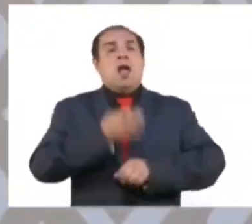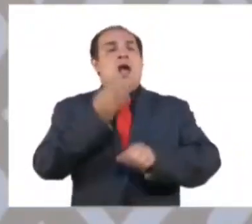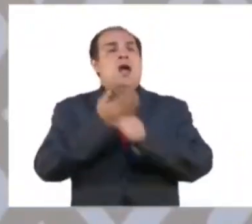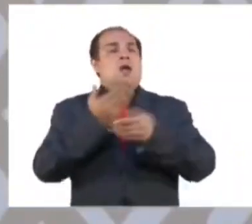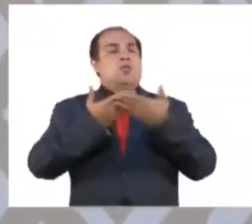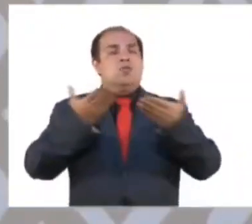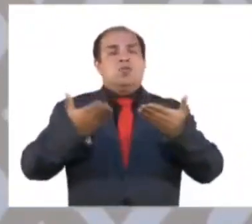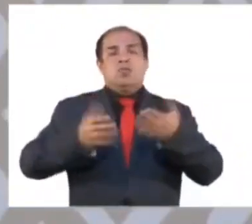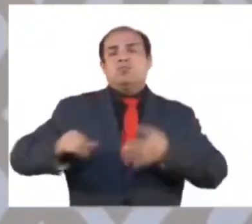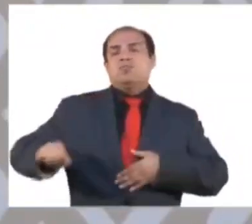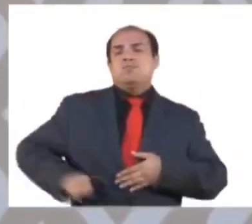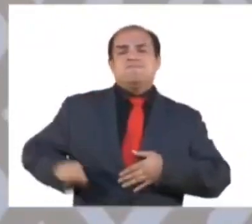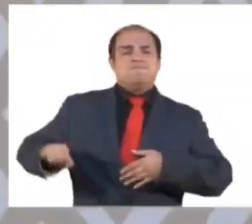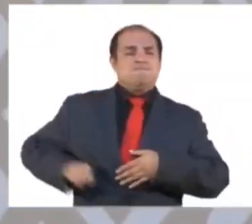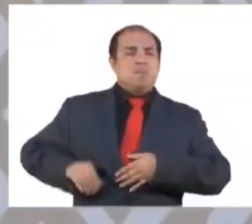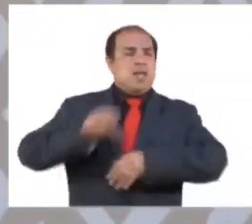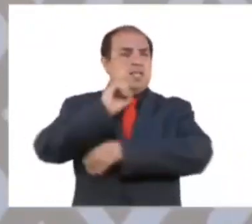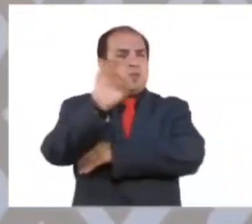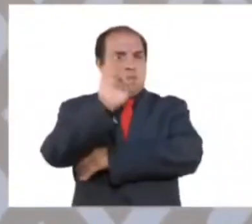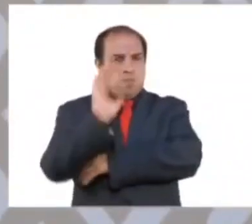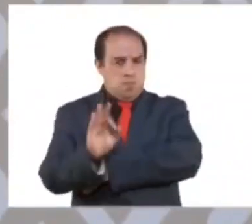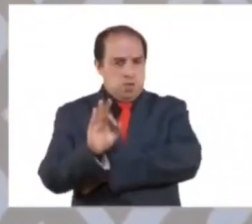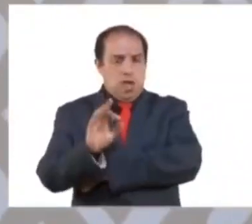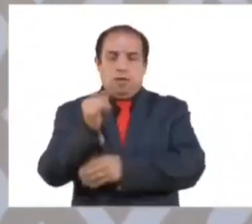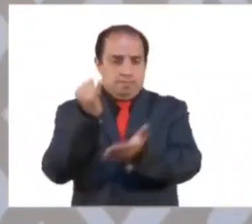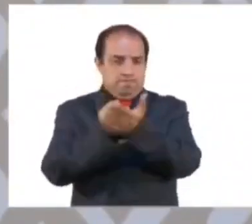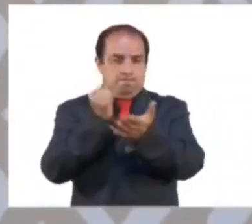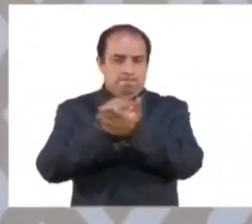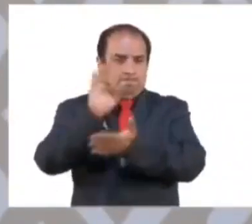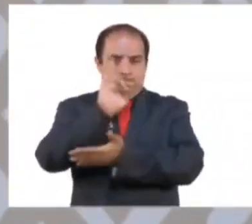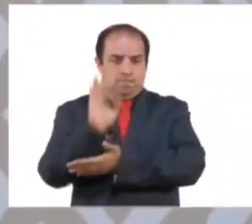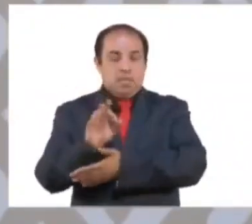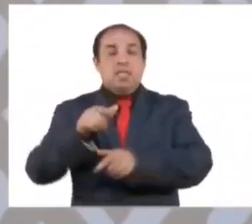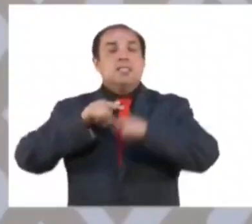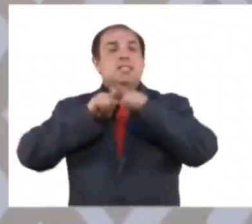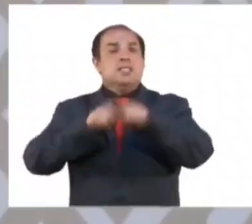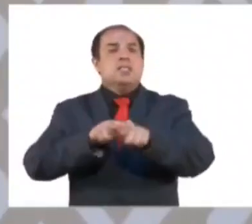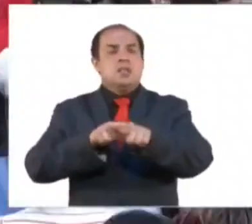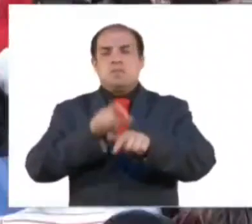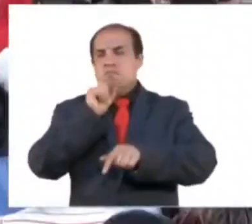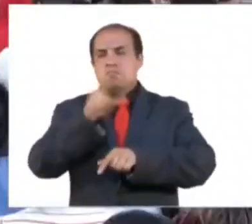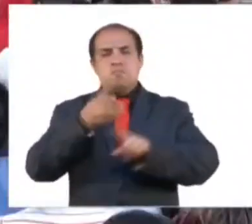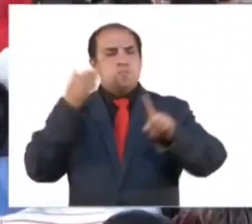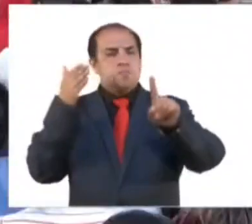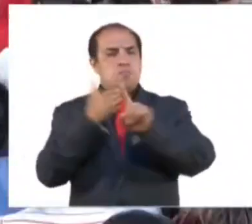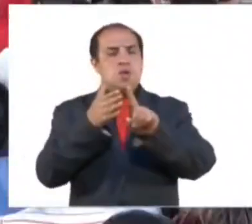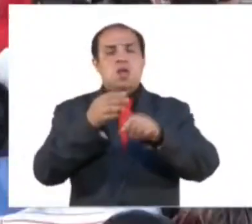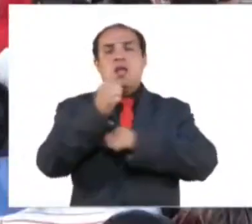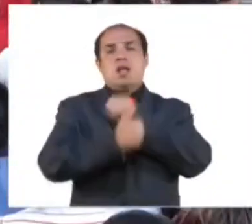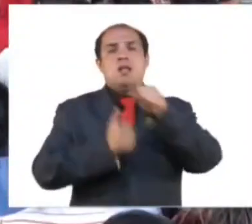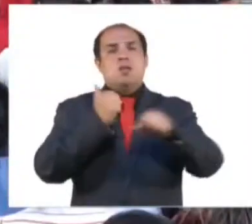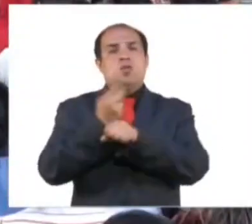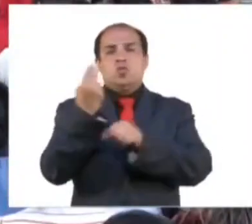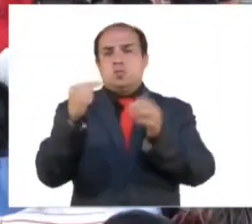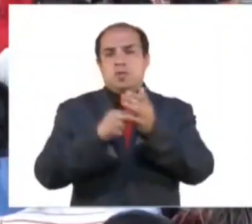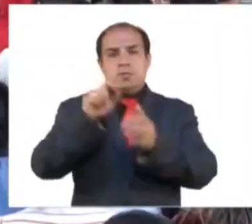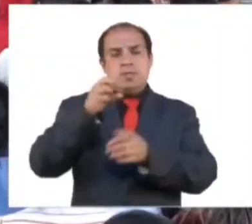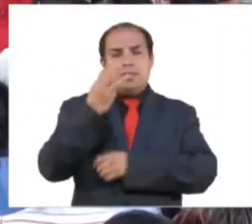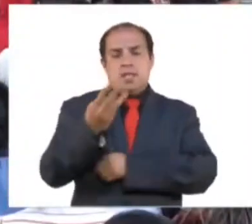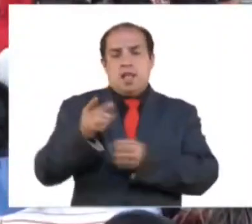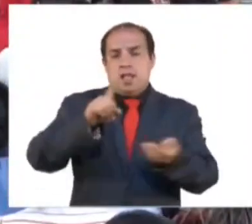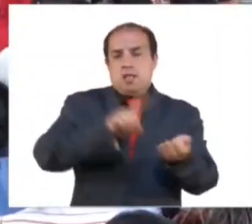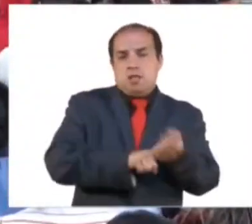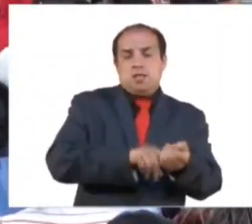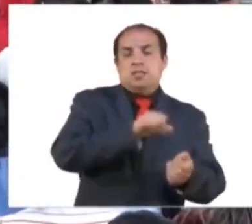es 0%, y vamos a seguir en ese sentido durante este año 2023 en las